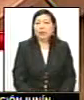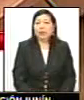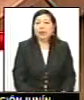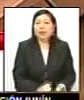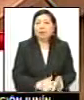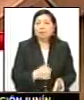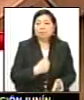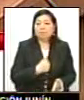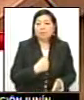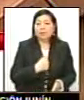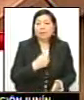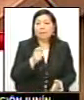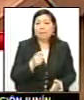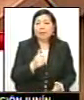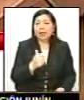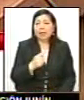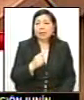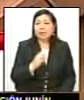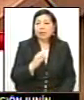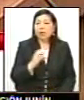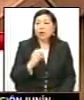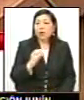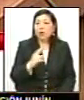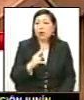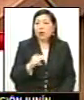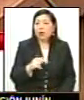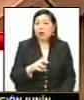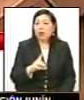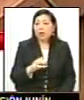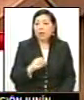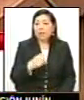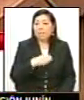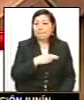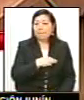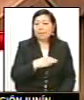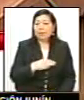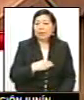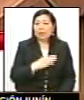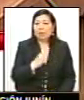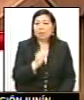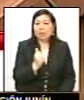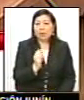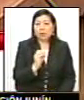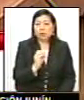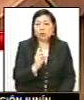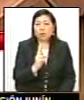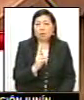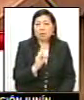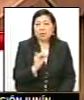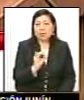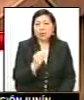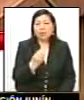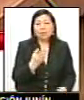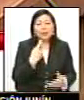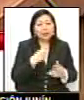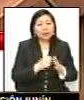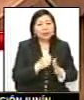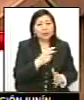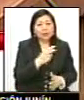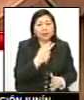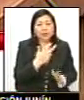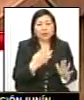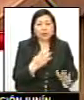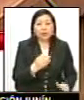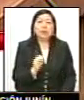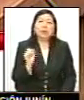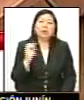está formulada por el ciudadano Luis Alcides Coronado Prieto contra el ministro del Interior Carlos Basombrío Iglesias por la supuesta infracción al artículo 139,